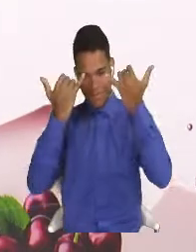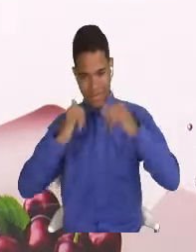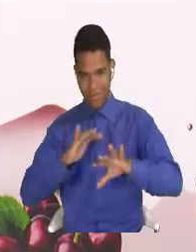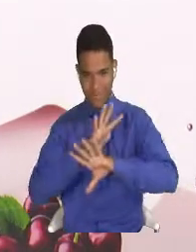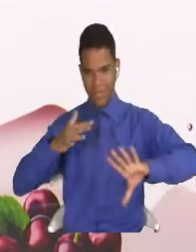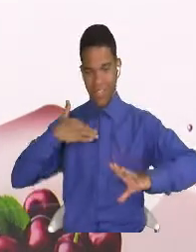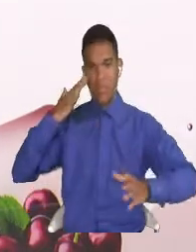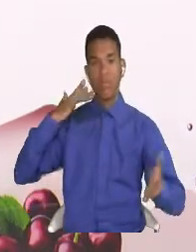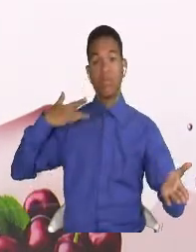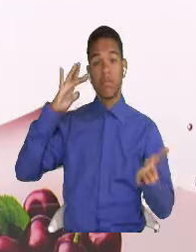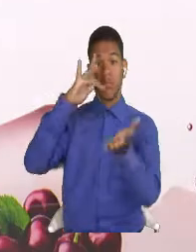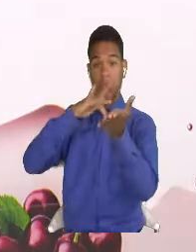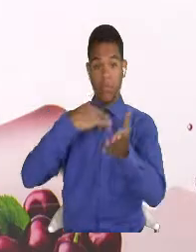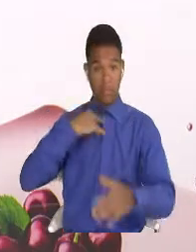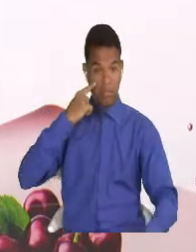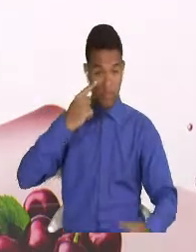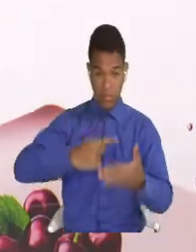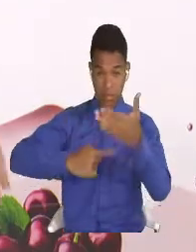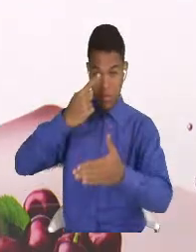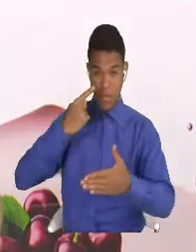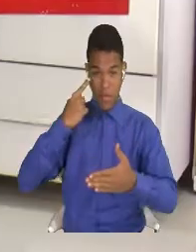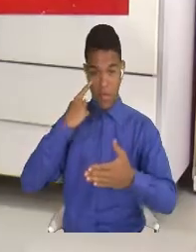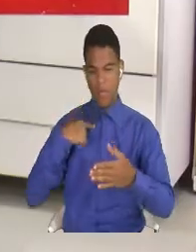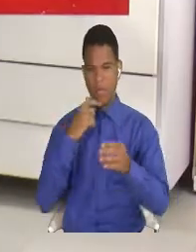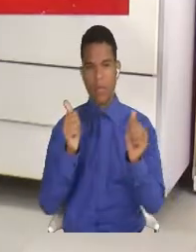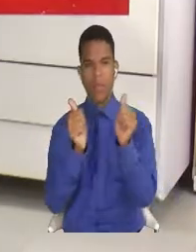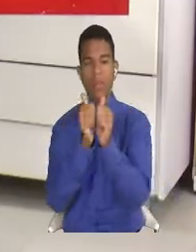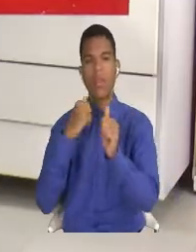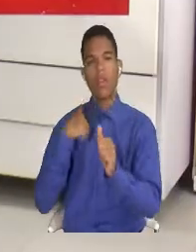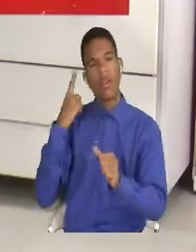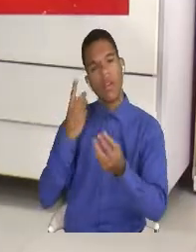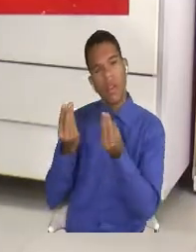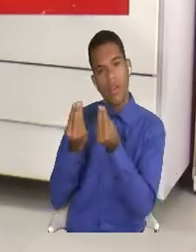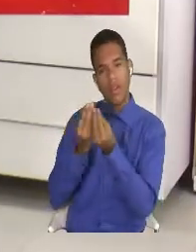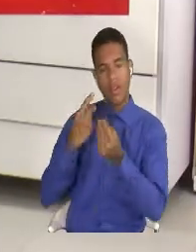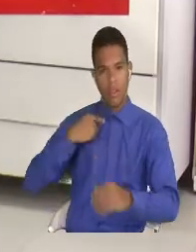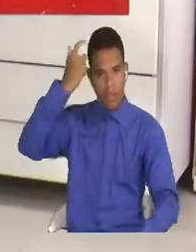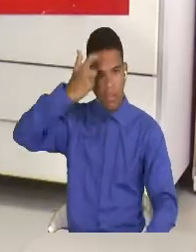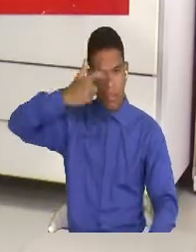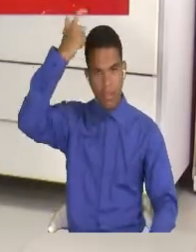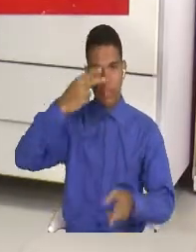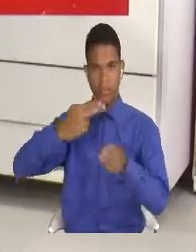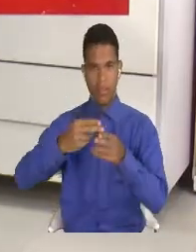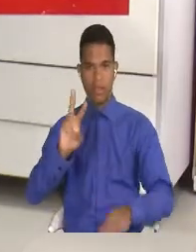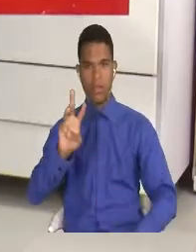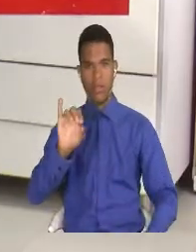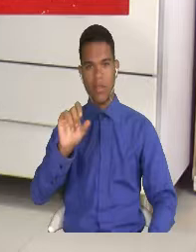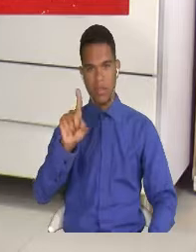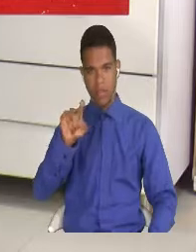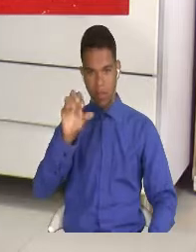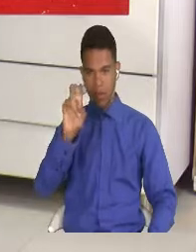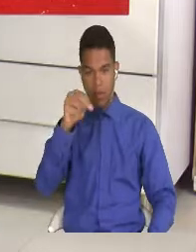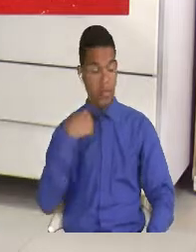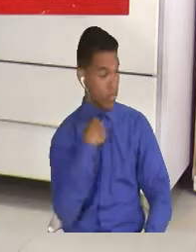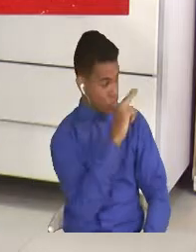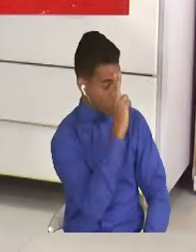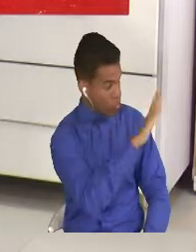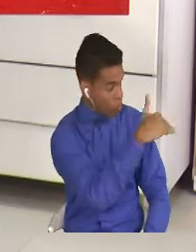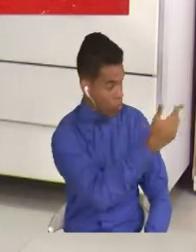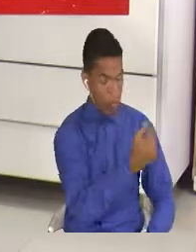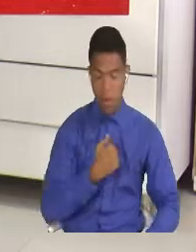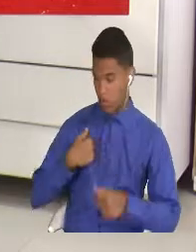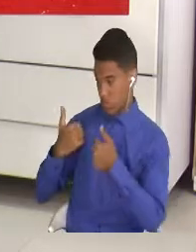acá, vámonos de una vez así a trasladarnos para saludar a mi querido compañero Wilson Prada. Hola, mi Richie, ¿cómo vas? Mi Wilson, bien, gracias. Bien,